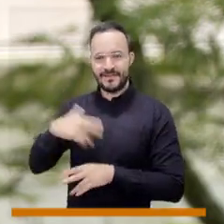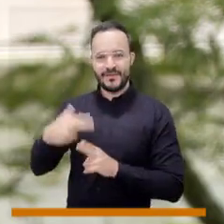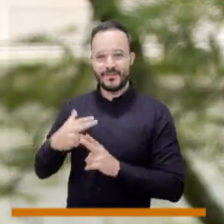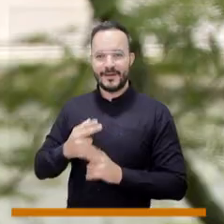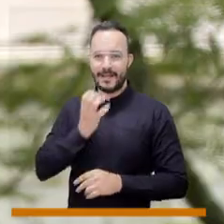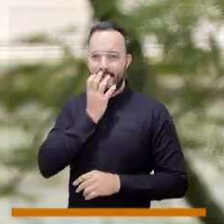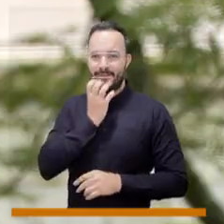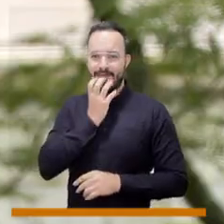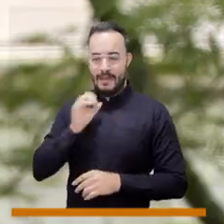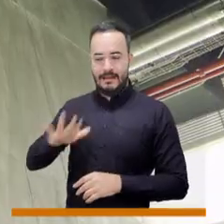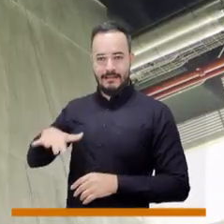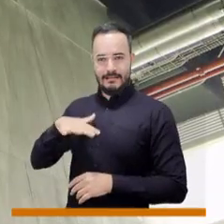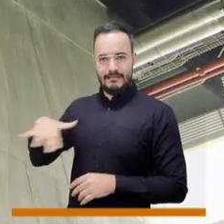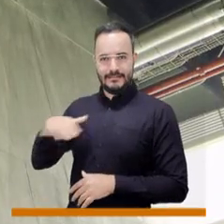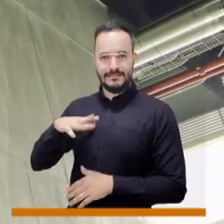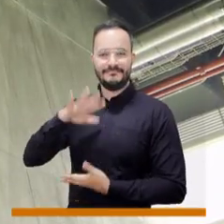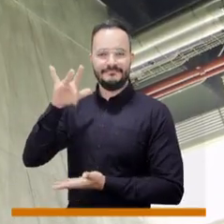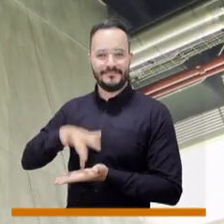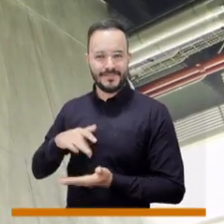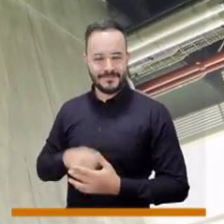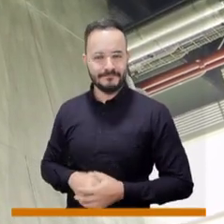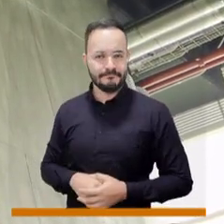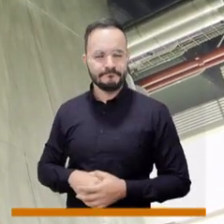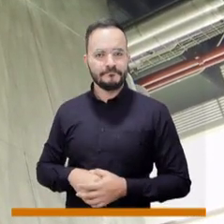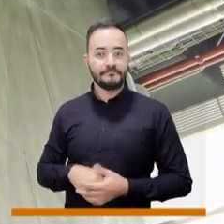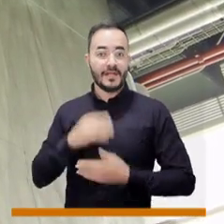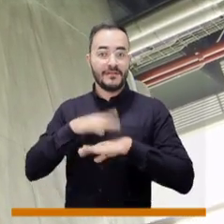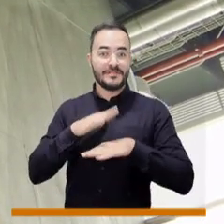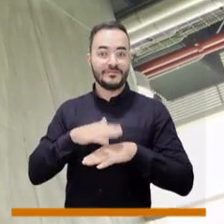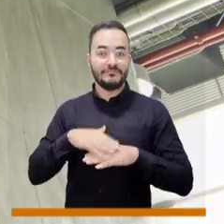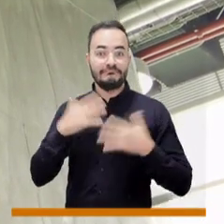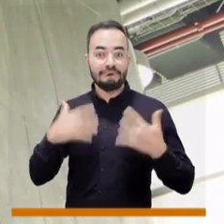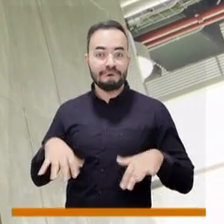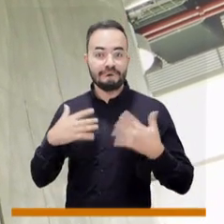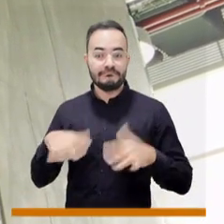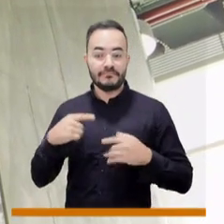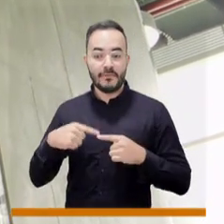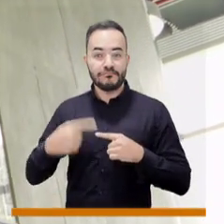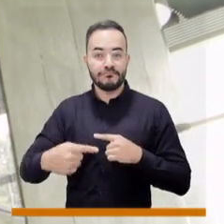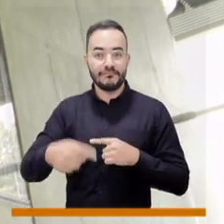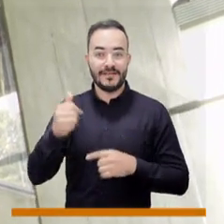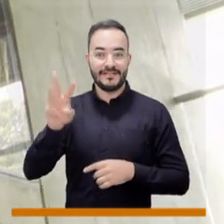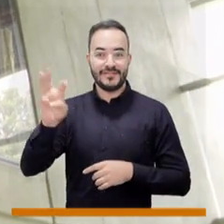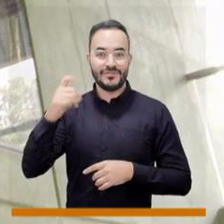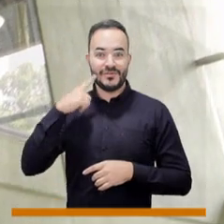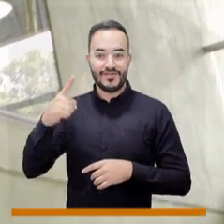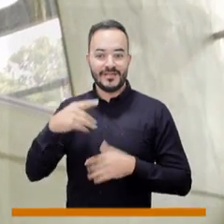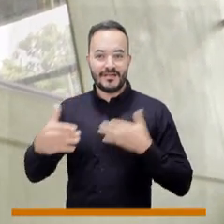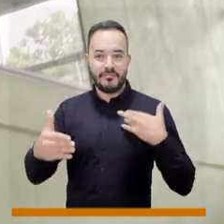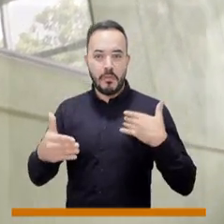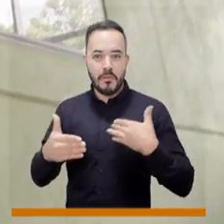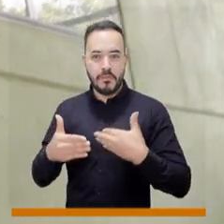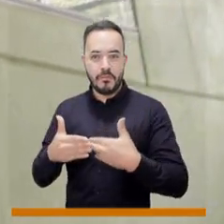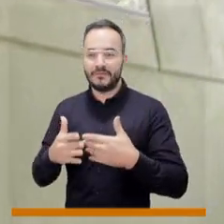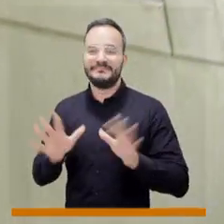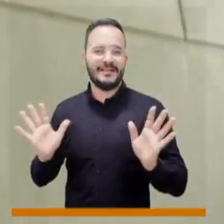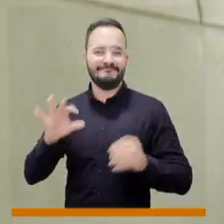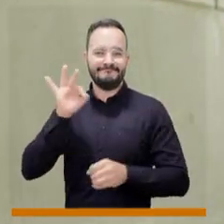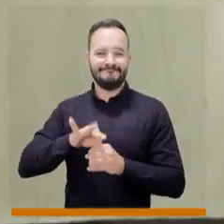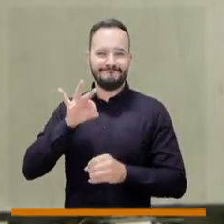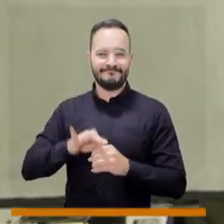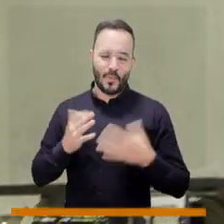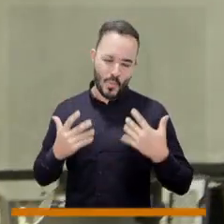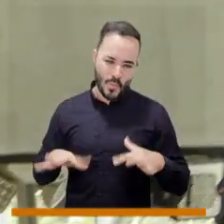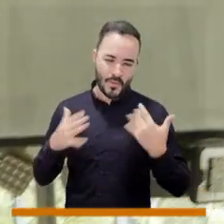Telemedellín, nuestro canal. Estamos a poco más de 18 días para las elecciones. Una fiesta democrática que una vez